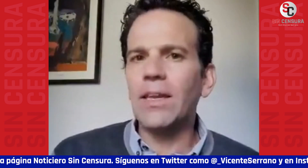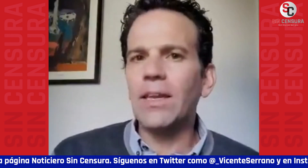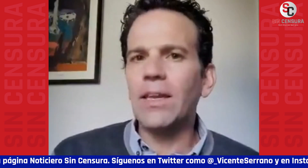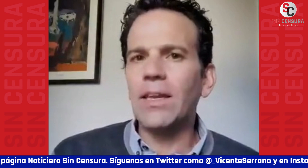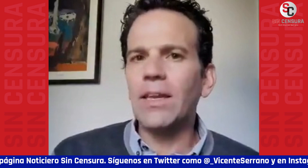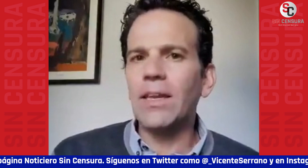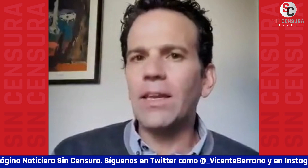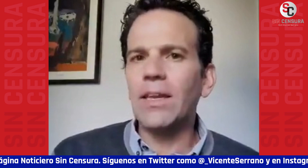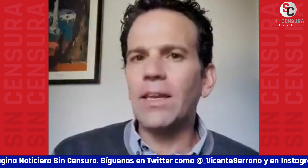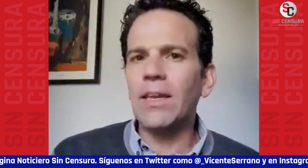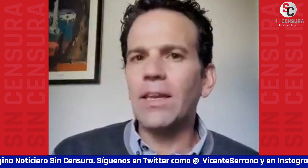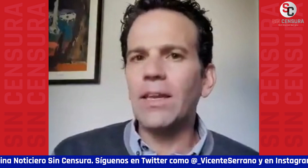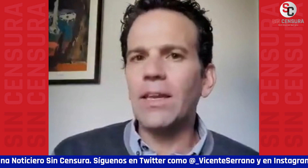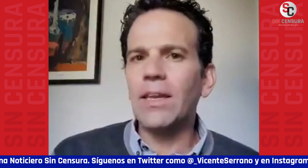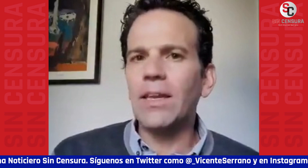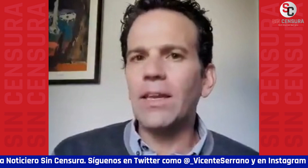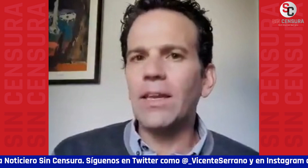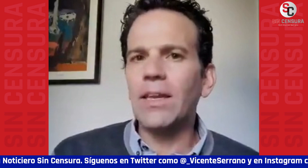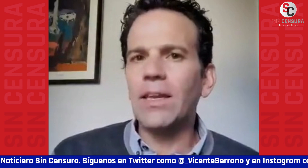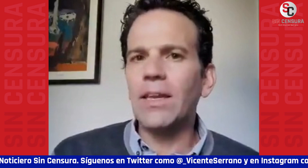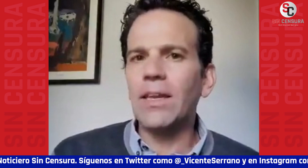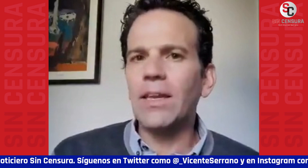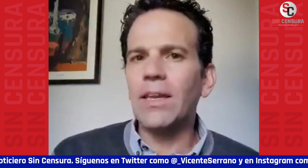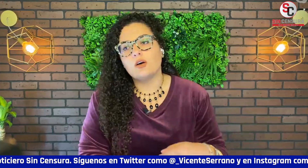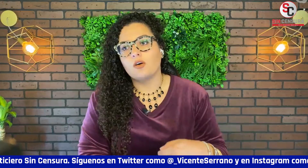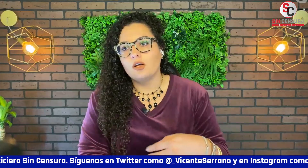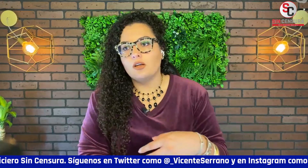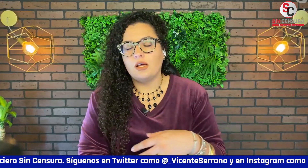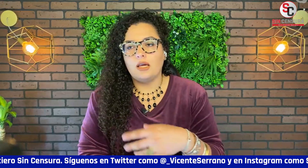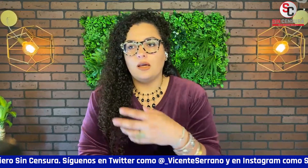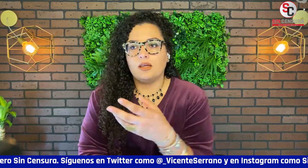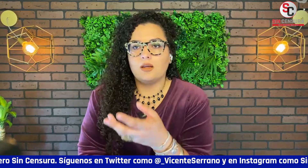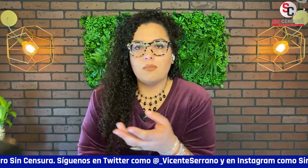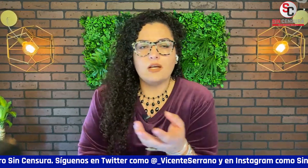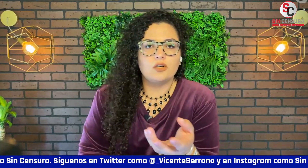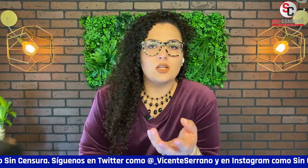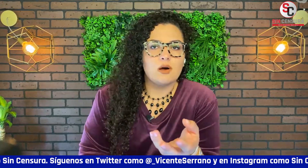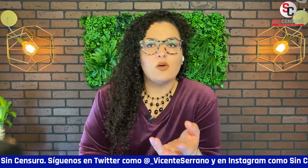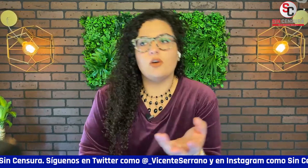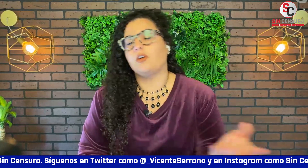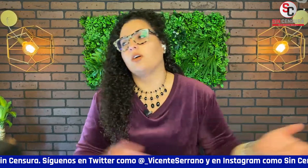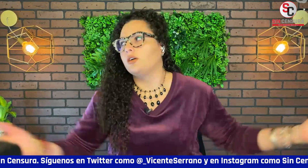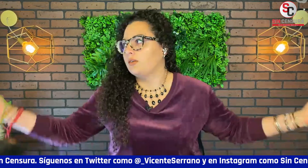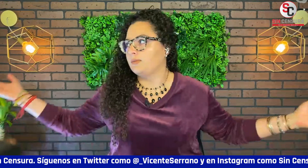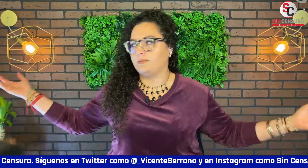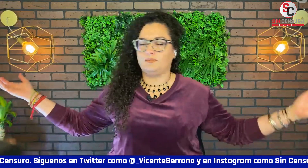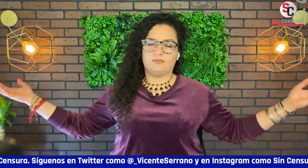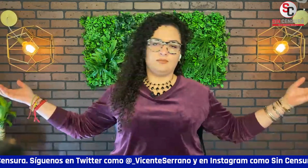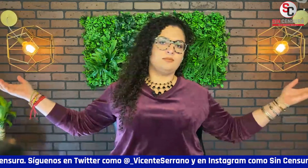una madre para la gente que lo veía. So sorry, compa. Luego, Héctor de Mauleón.